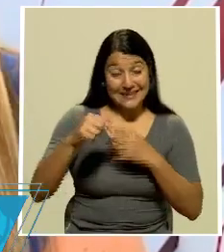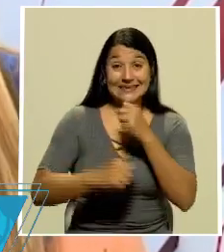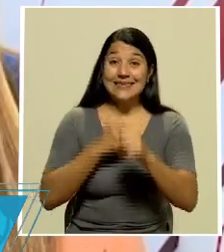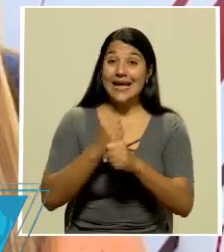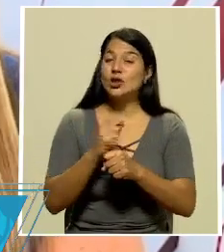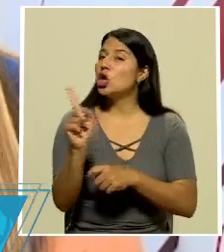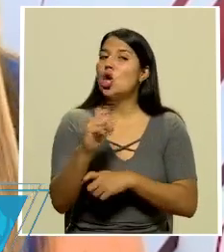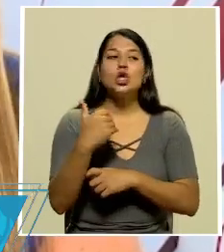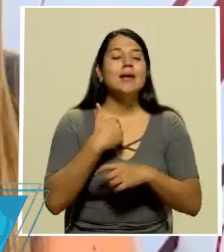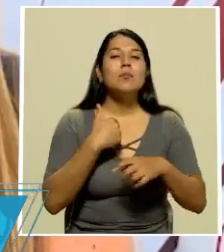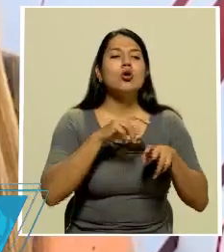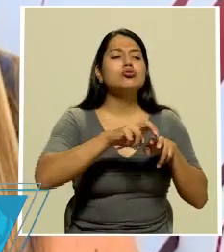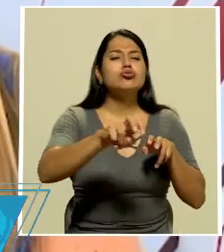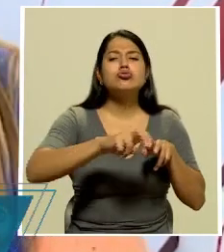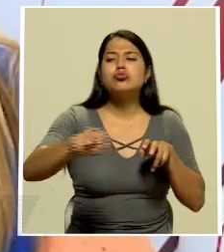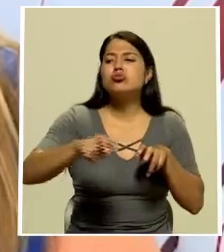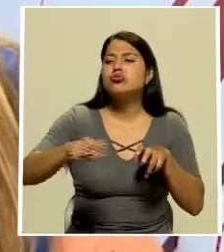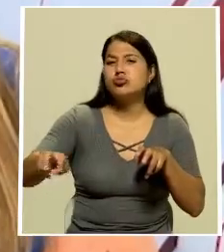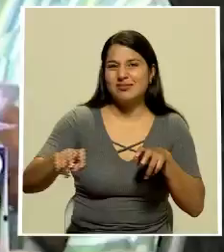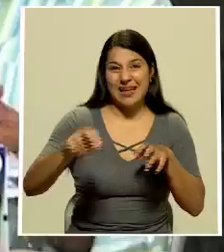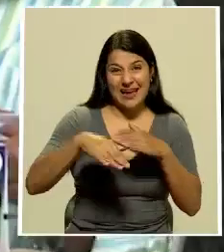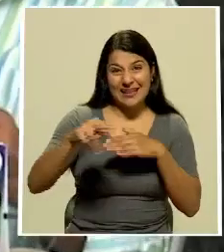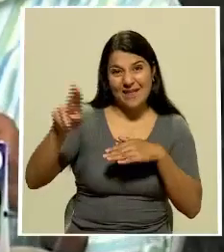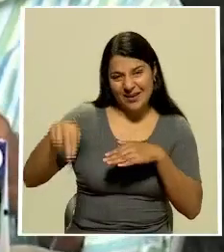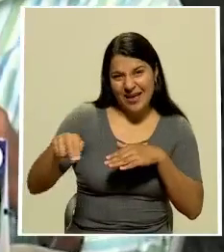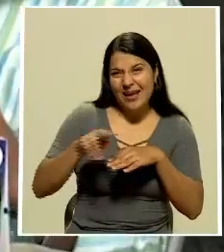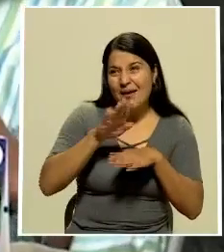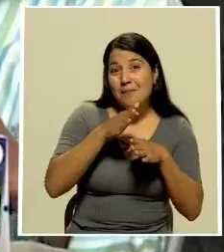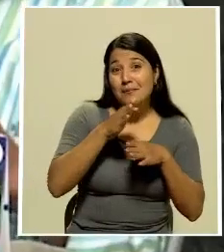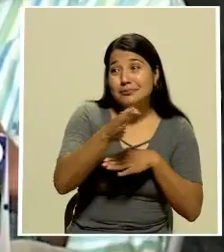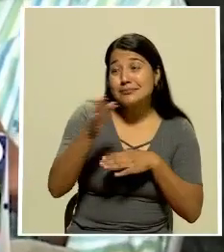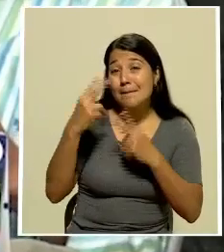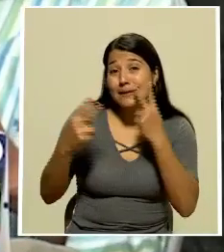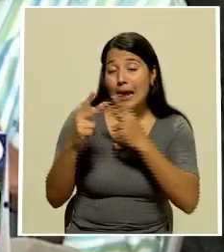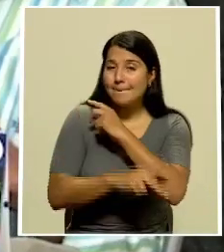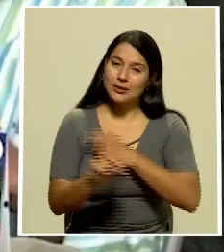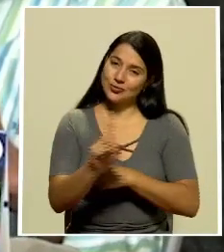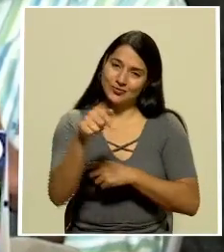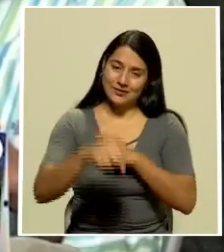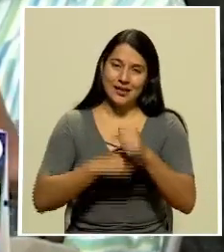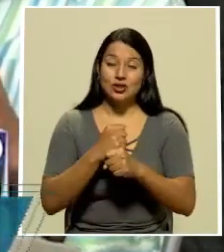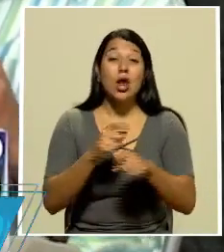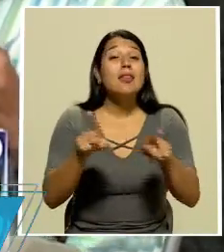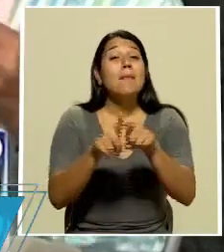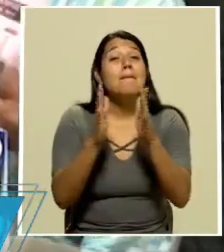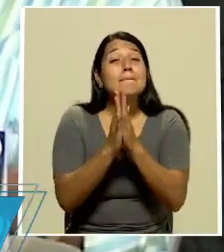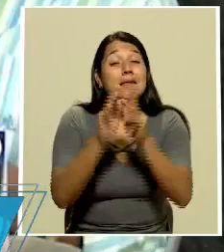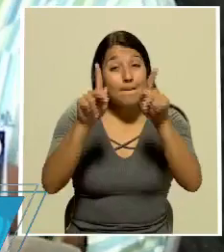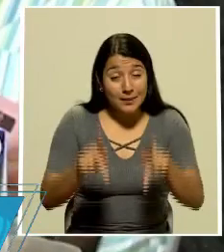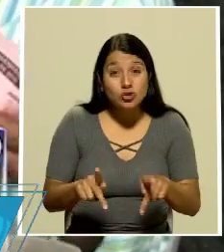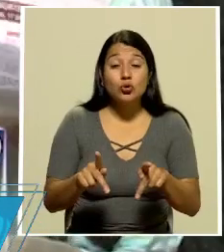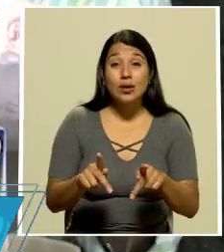tener giras navideñas que acostumbrábamos pues, visitar todo el país. La Junta de Protección Social también solicita a las personas que paguen el